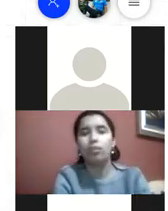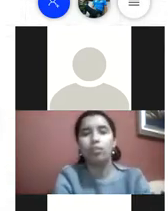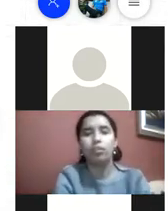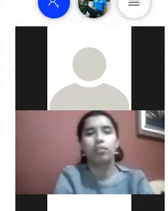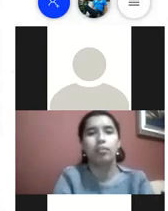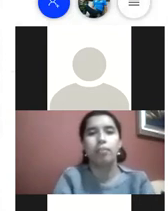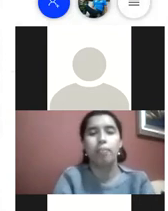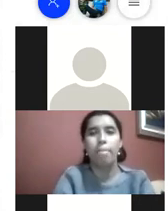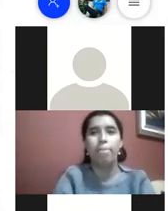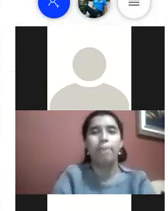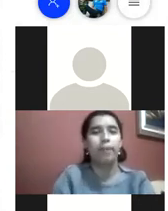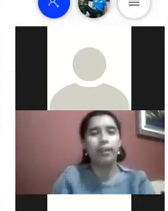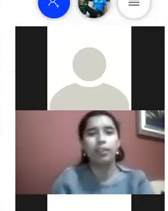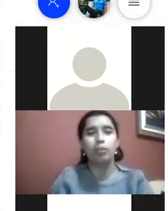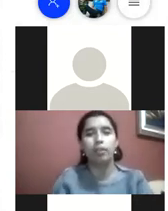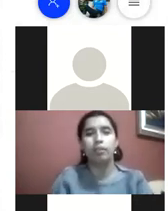Esto nos deja que